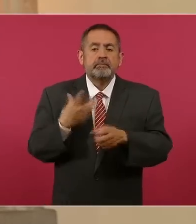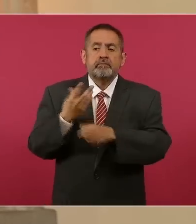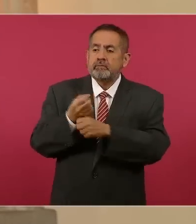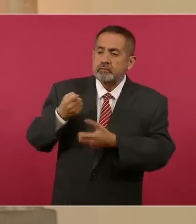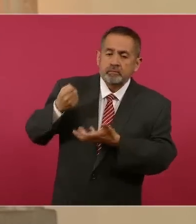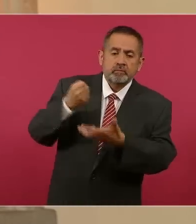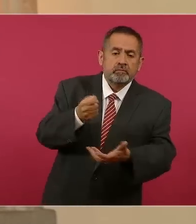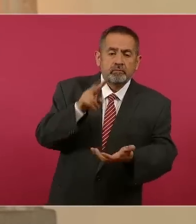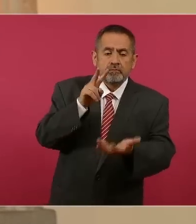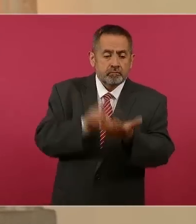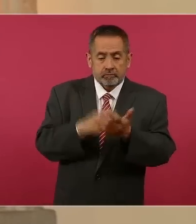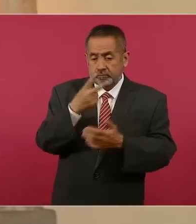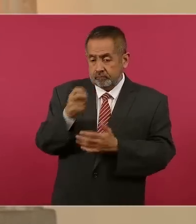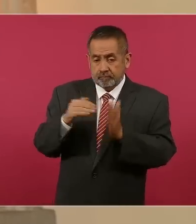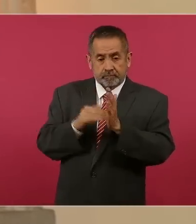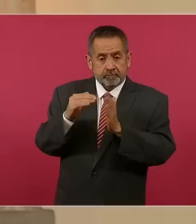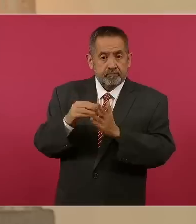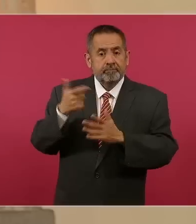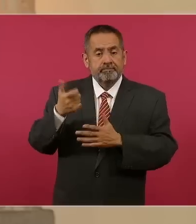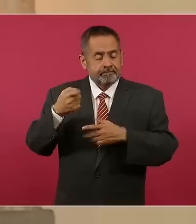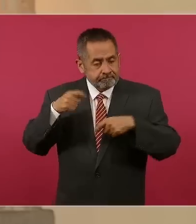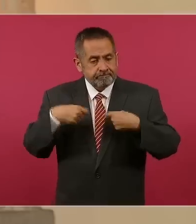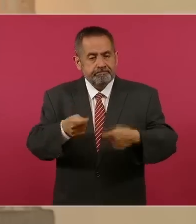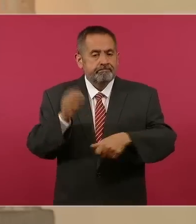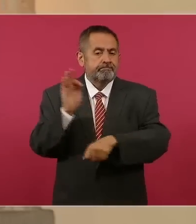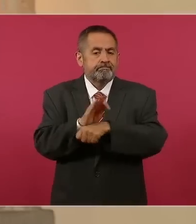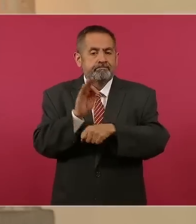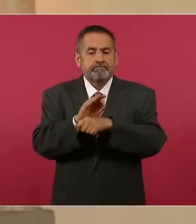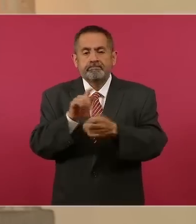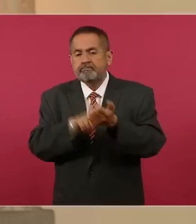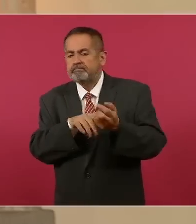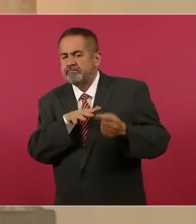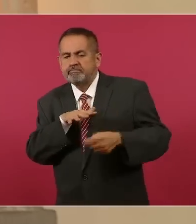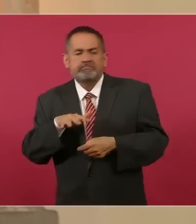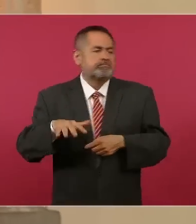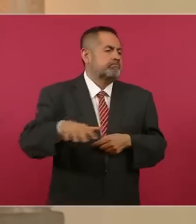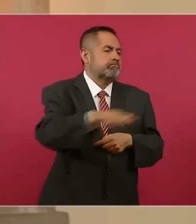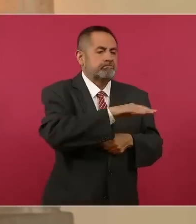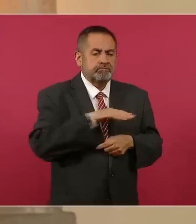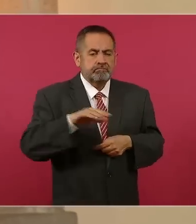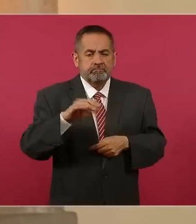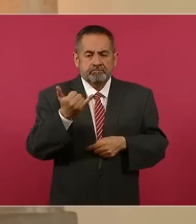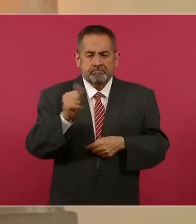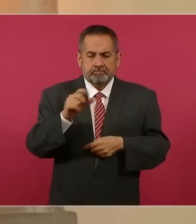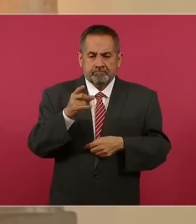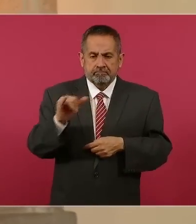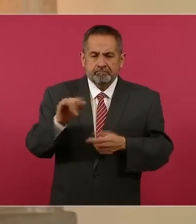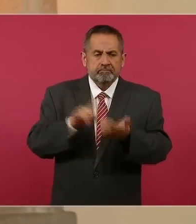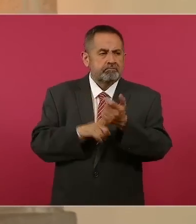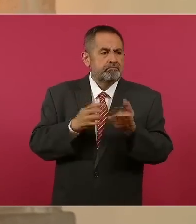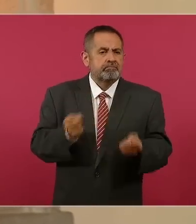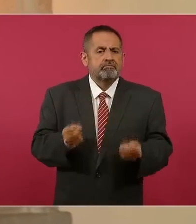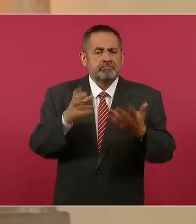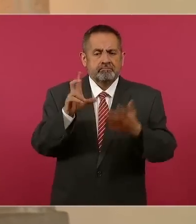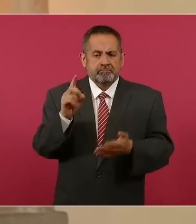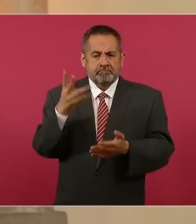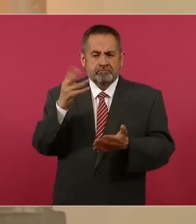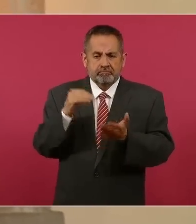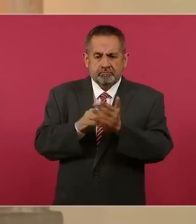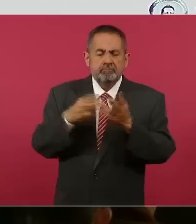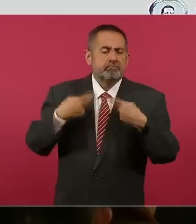más de 2,200 millones de pesos, beneficiando a toda la población yaqui, que se estima en más de 34,000